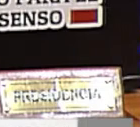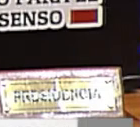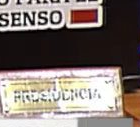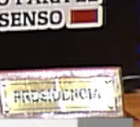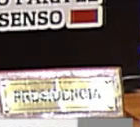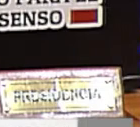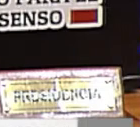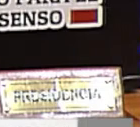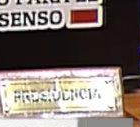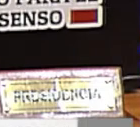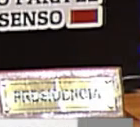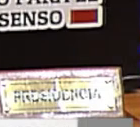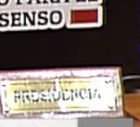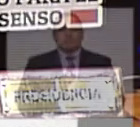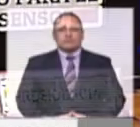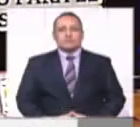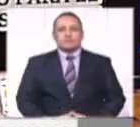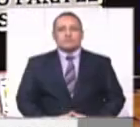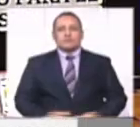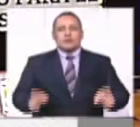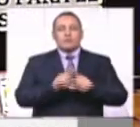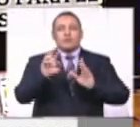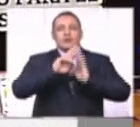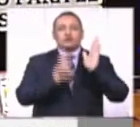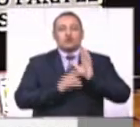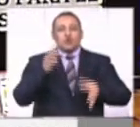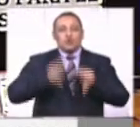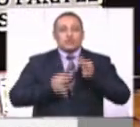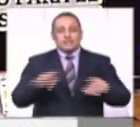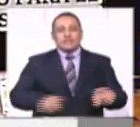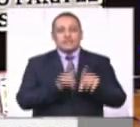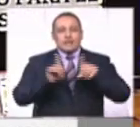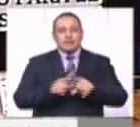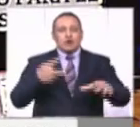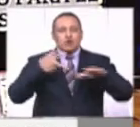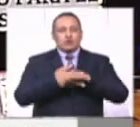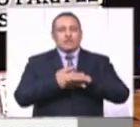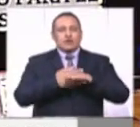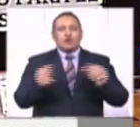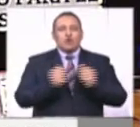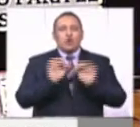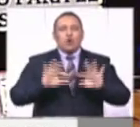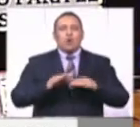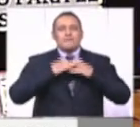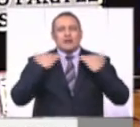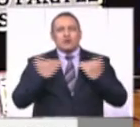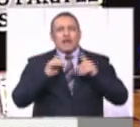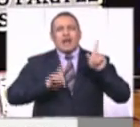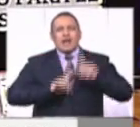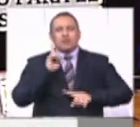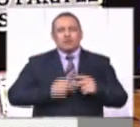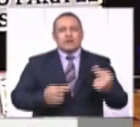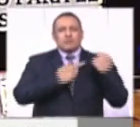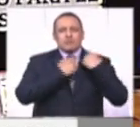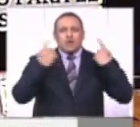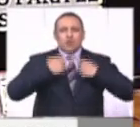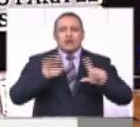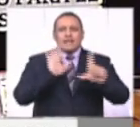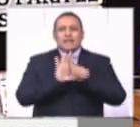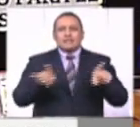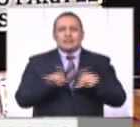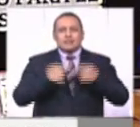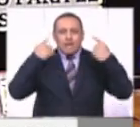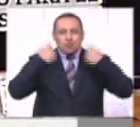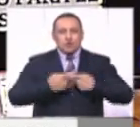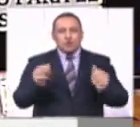poder judicial a través de una emisión de resoluciones judiciales e interrumpir o afectar las consecuencias jurídicas de los